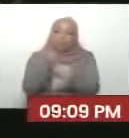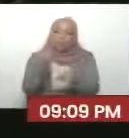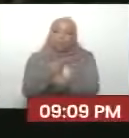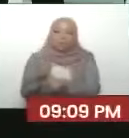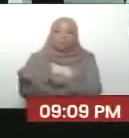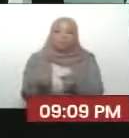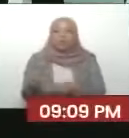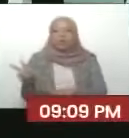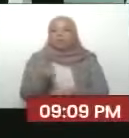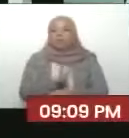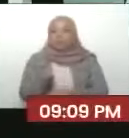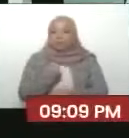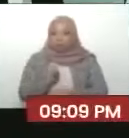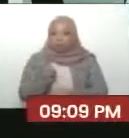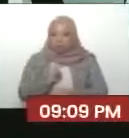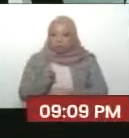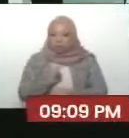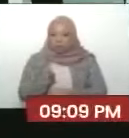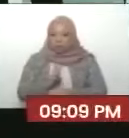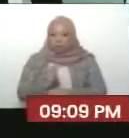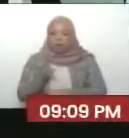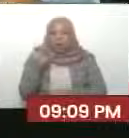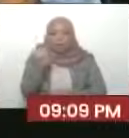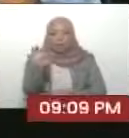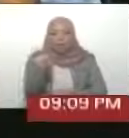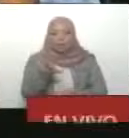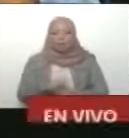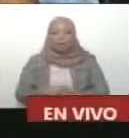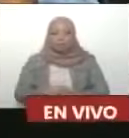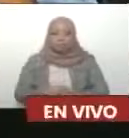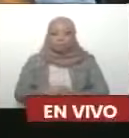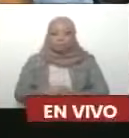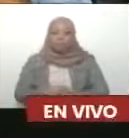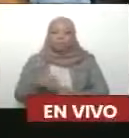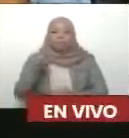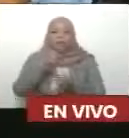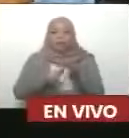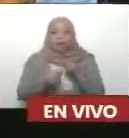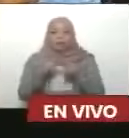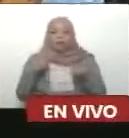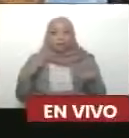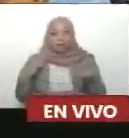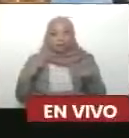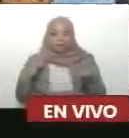gane Venezuela, gane la patria, gane la paz.